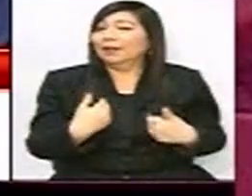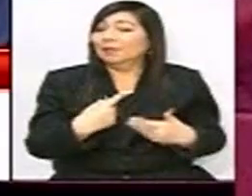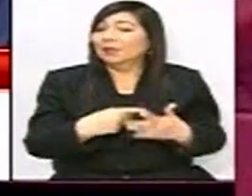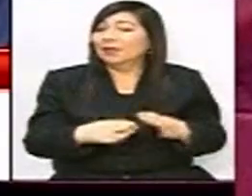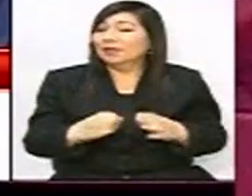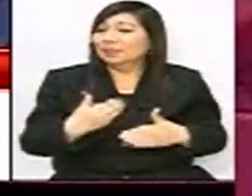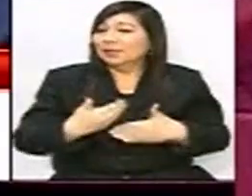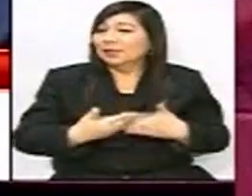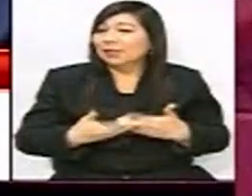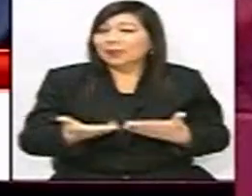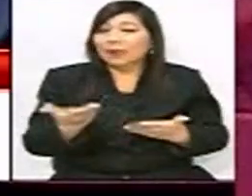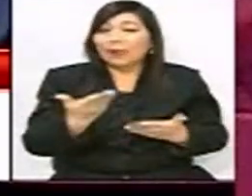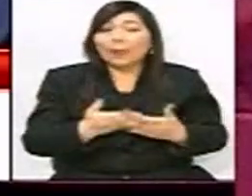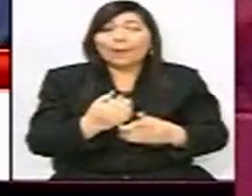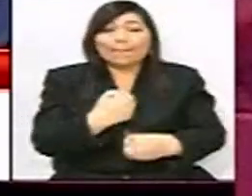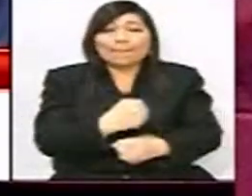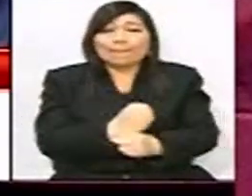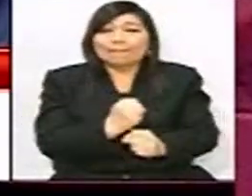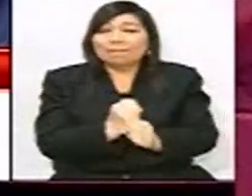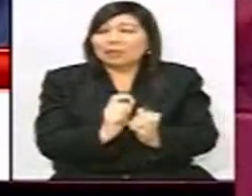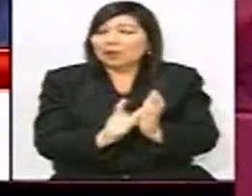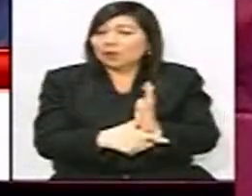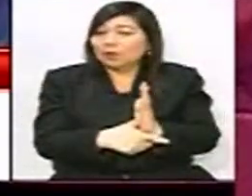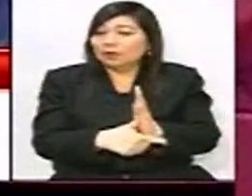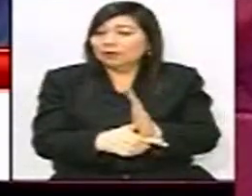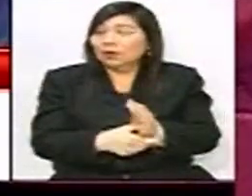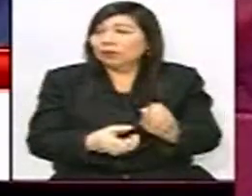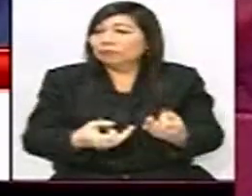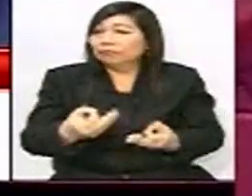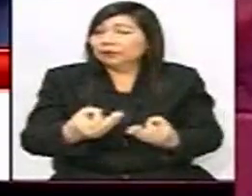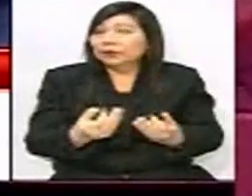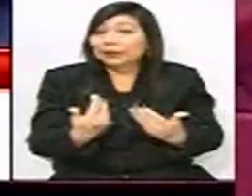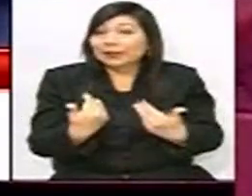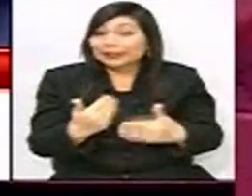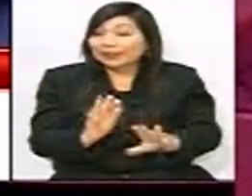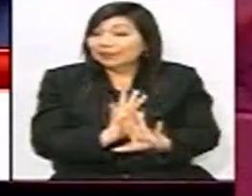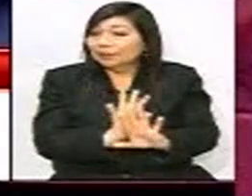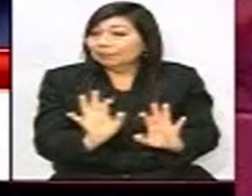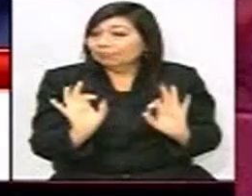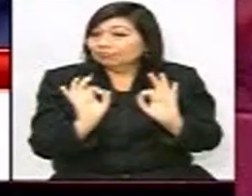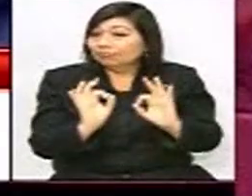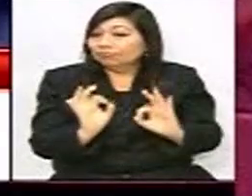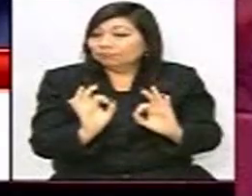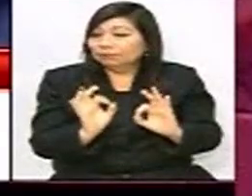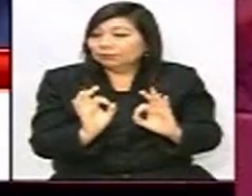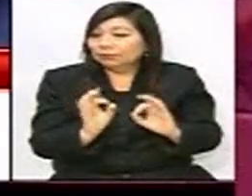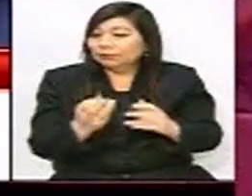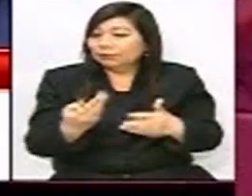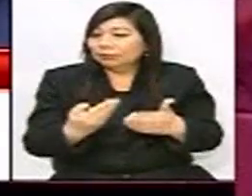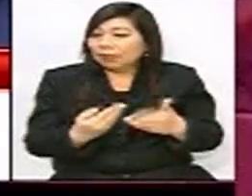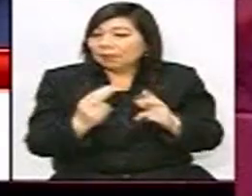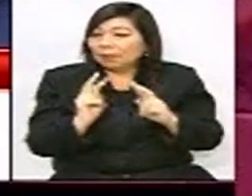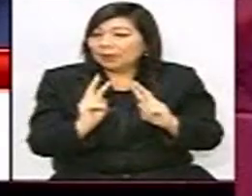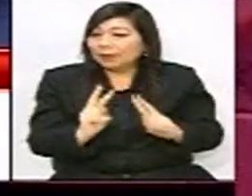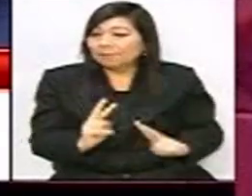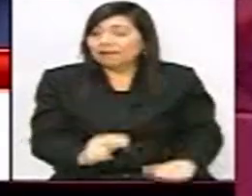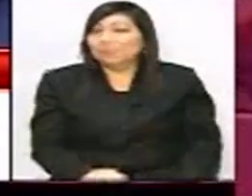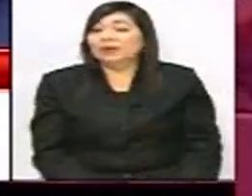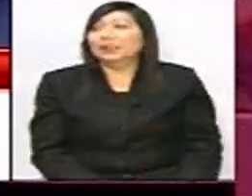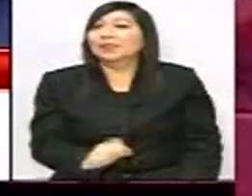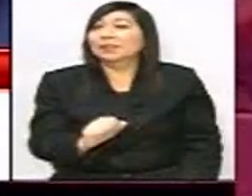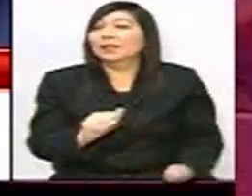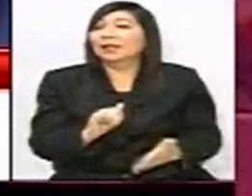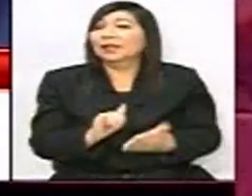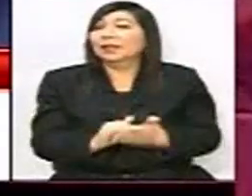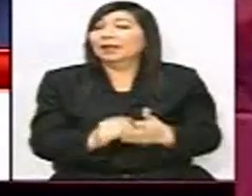hacer es un proceso de recepción de las obras, luego hacer la liquidación y una vez que tengamos el proceso de liquidación se hace la auditoría para verificar si